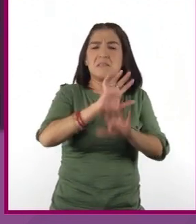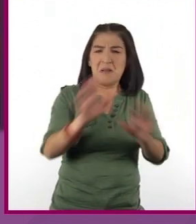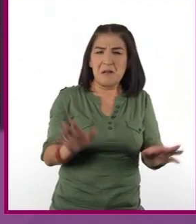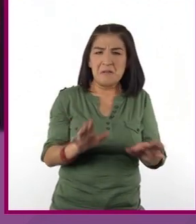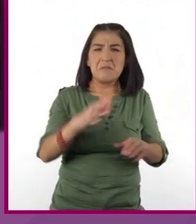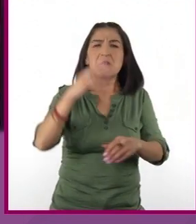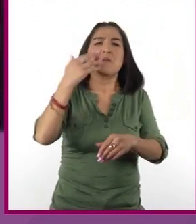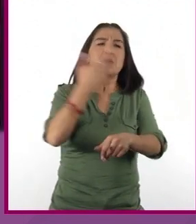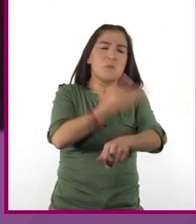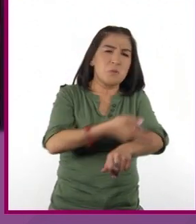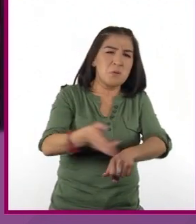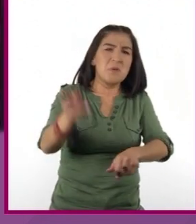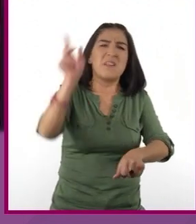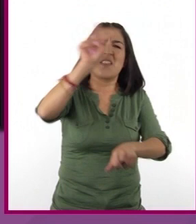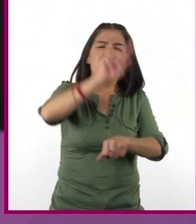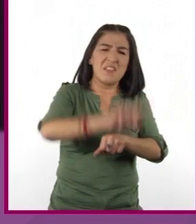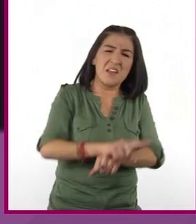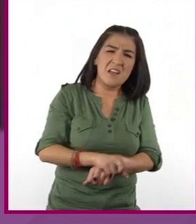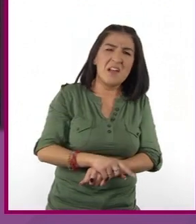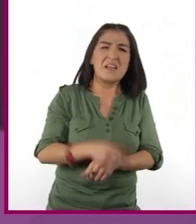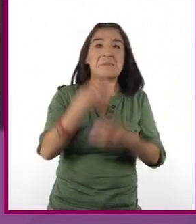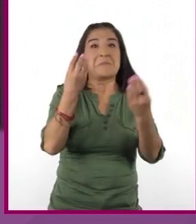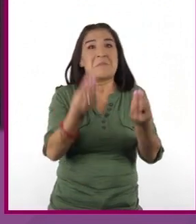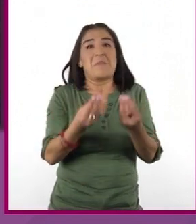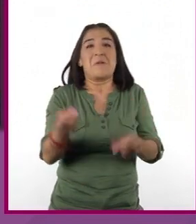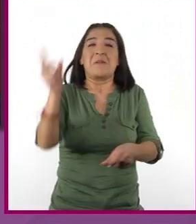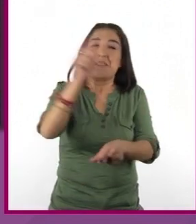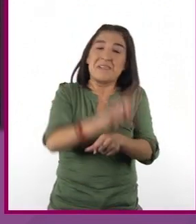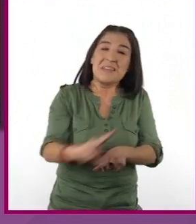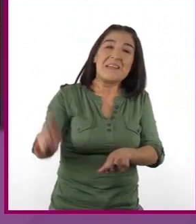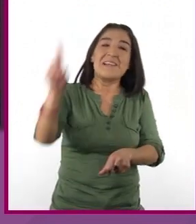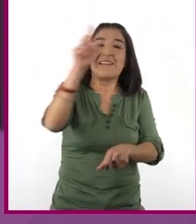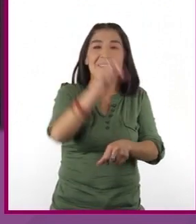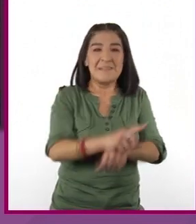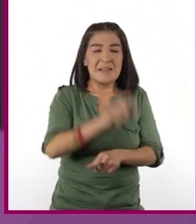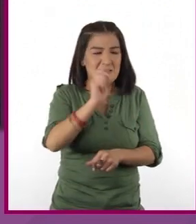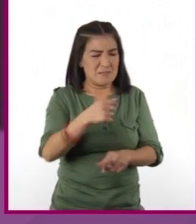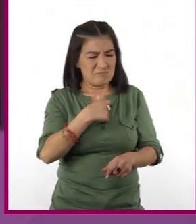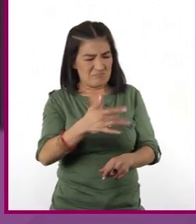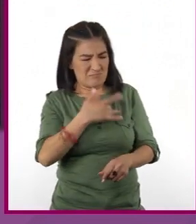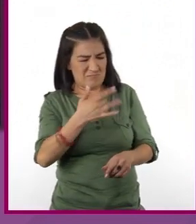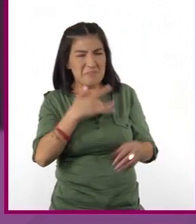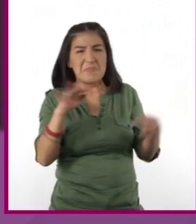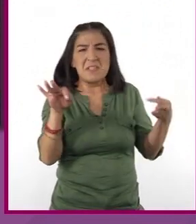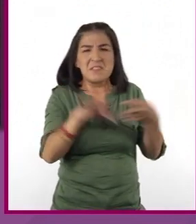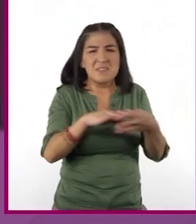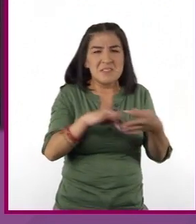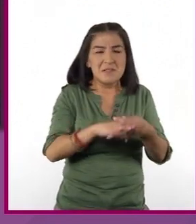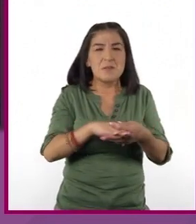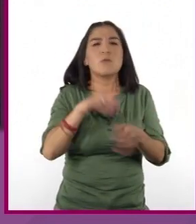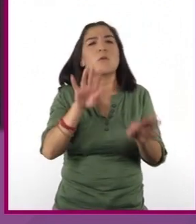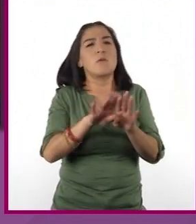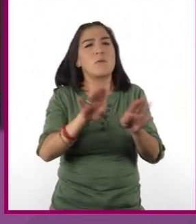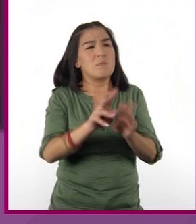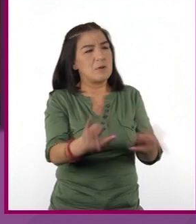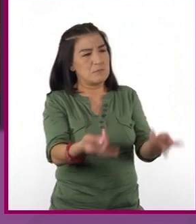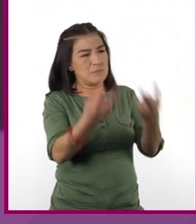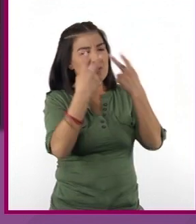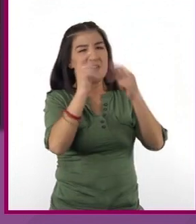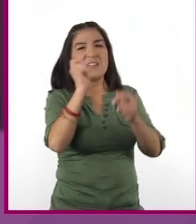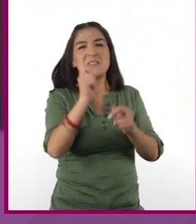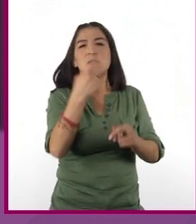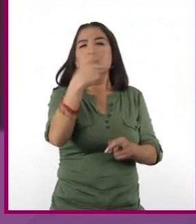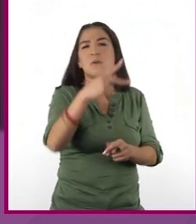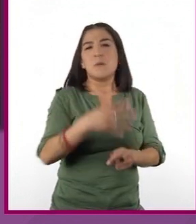hayan pasado muchos días, antes de que oscilara tan cerca de mí que pareciera abanicarme con su acre